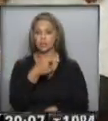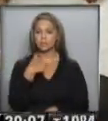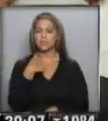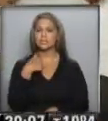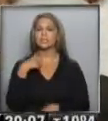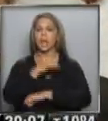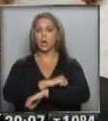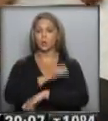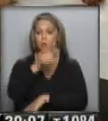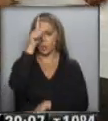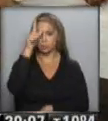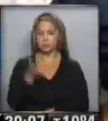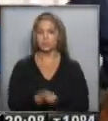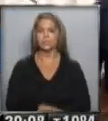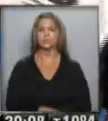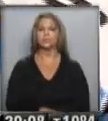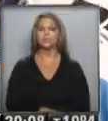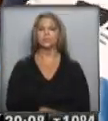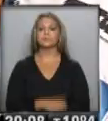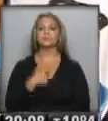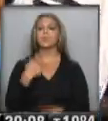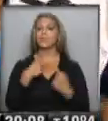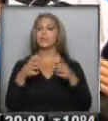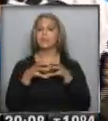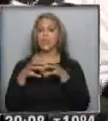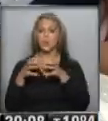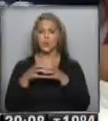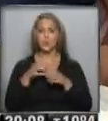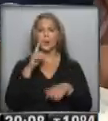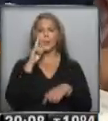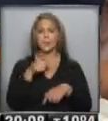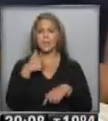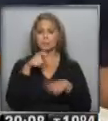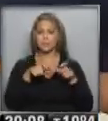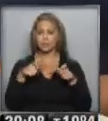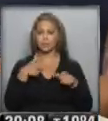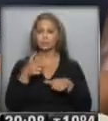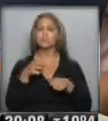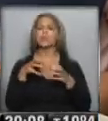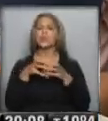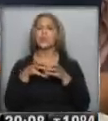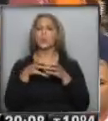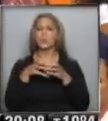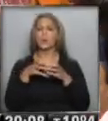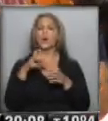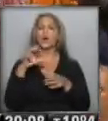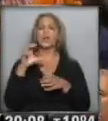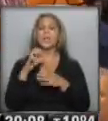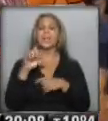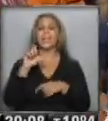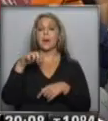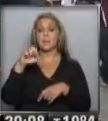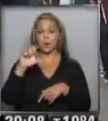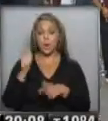Hospital Borda. Participaron ATE, las 12 TA, UTCTERA, la agrupación Miles, liderada por Luis de Lía, la Tupac Amaru, la Cámpora, la